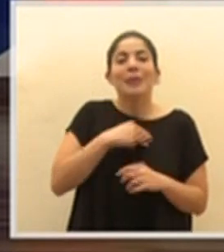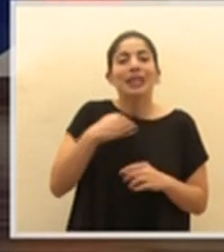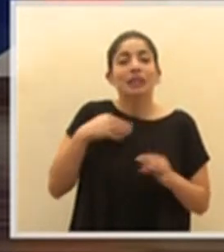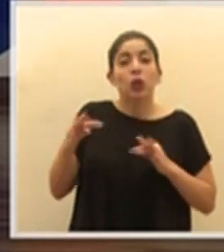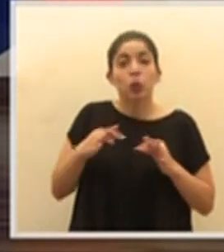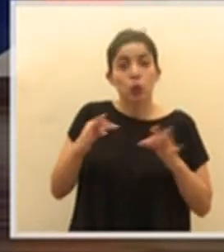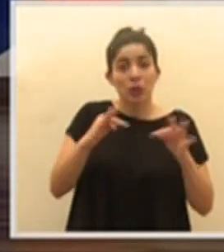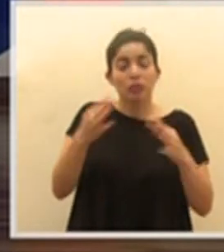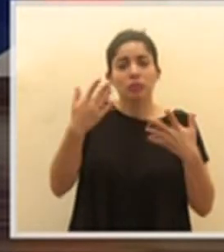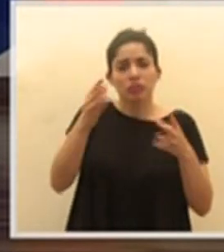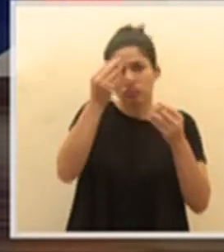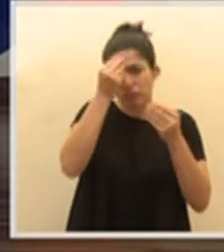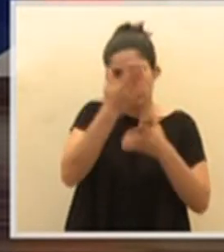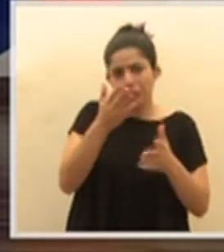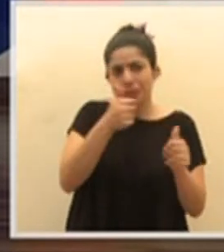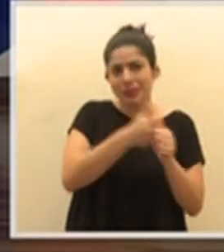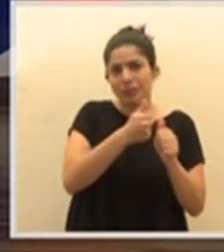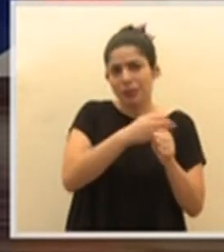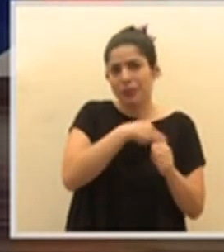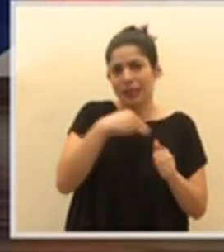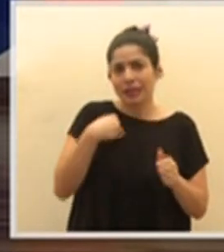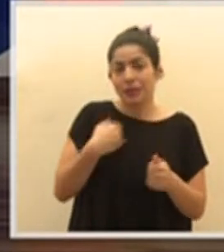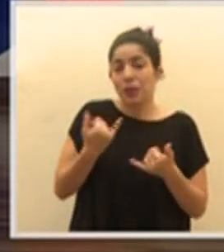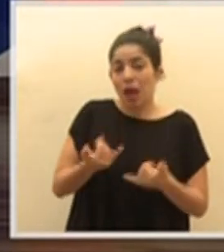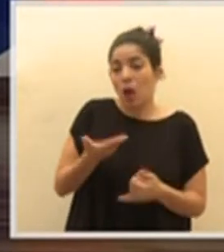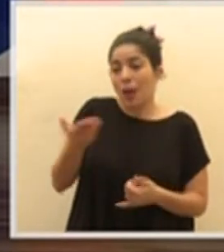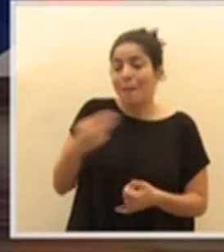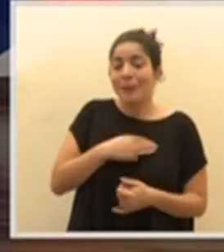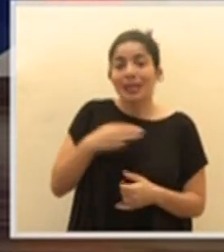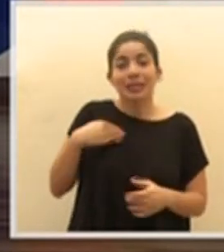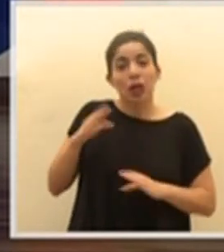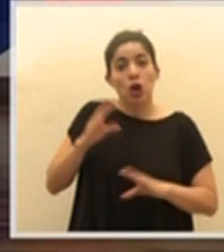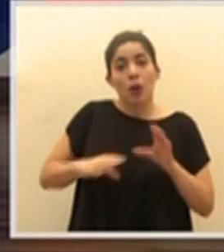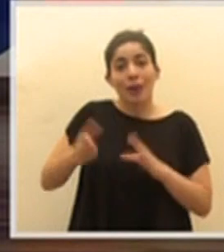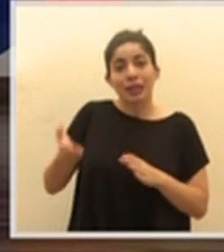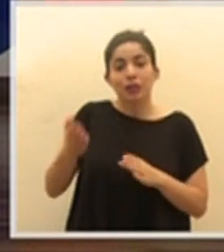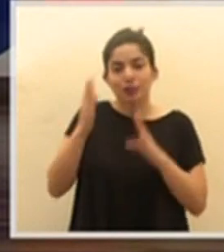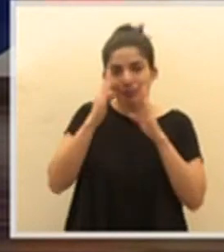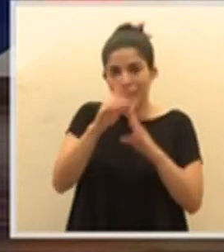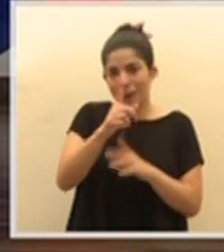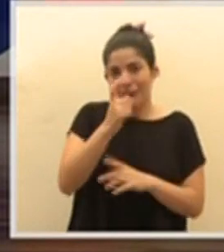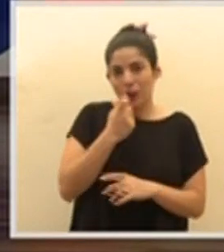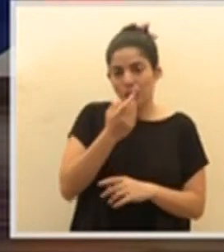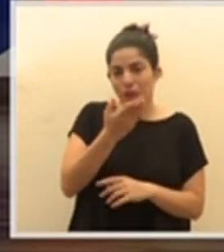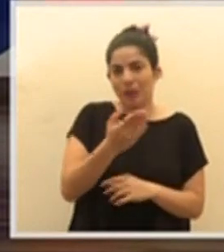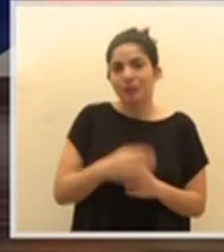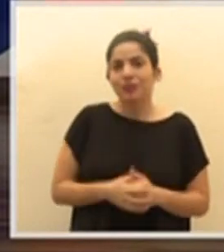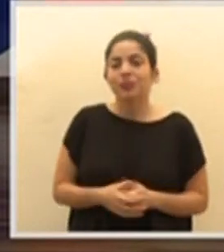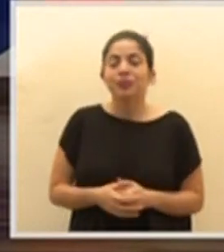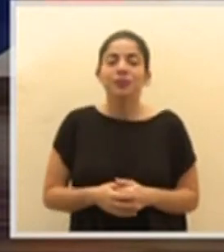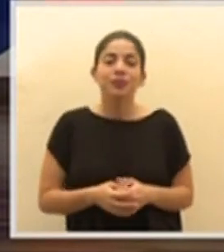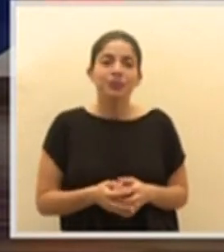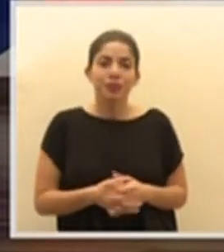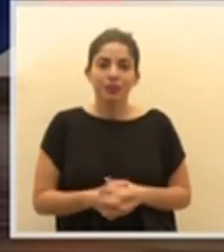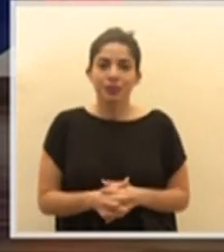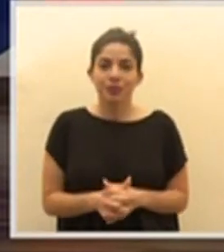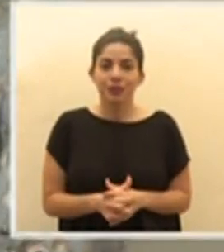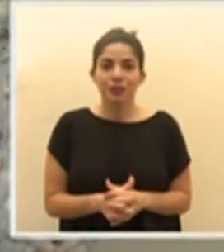ha sido también divulgada por el mismo ministerio, señora ministra de Comercio, para atender la consulta exterior.